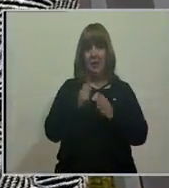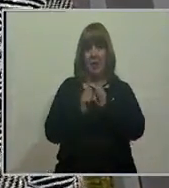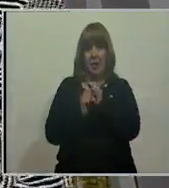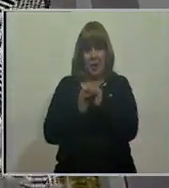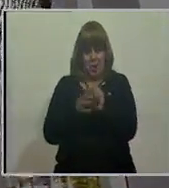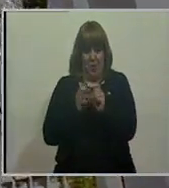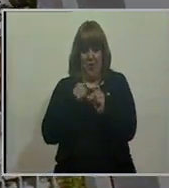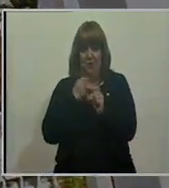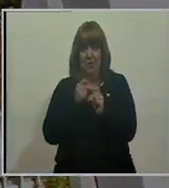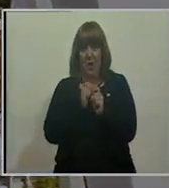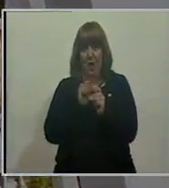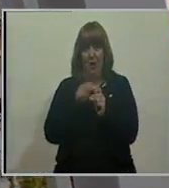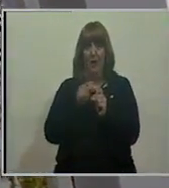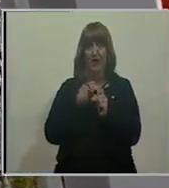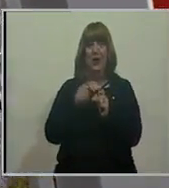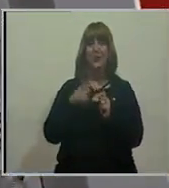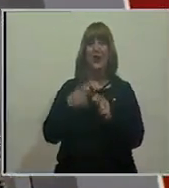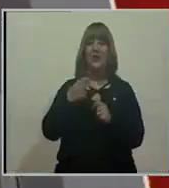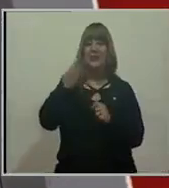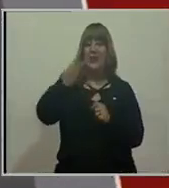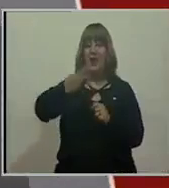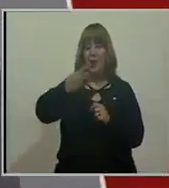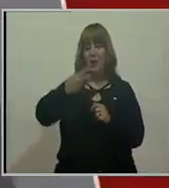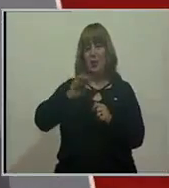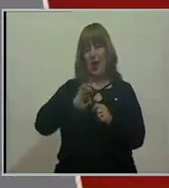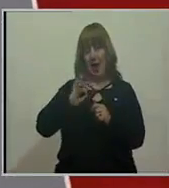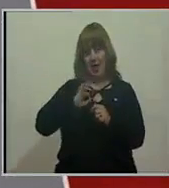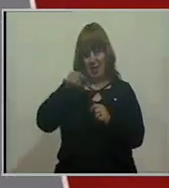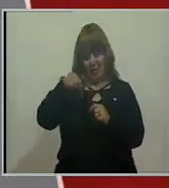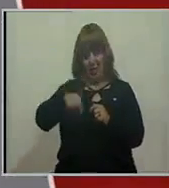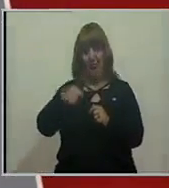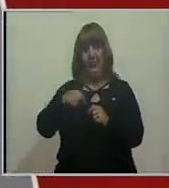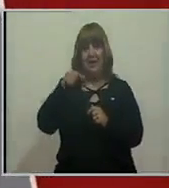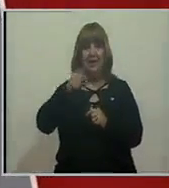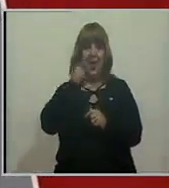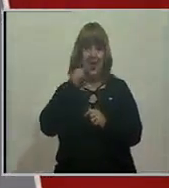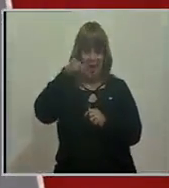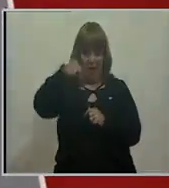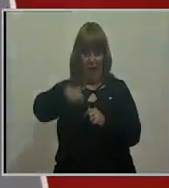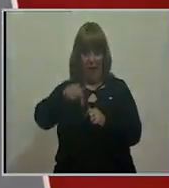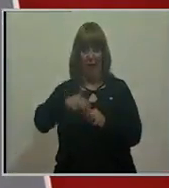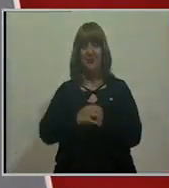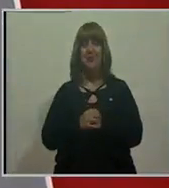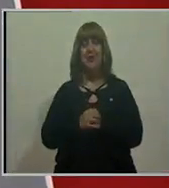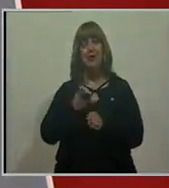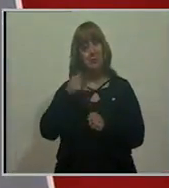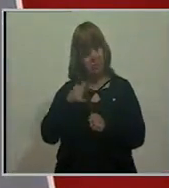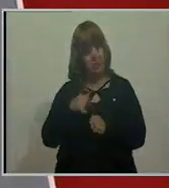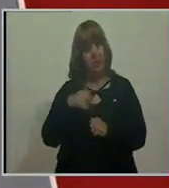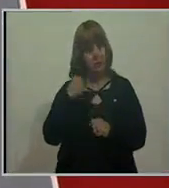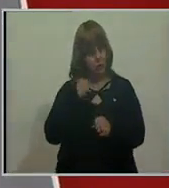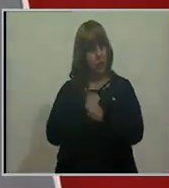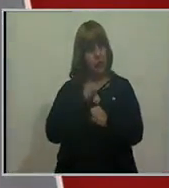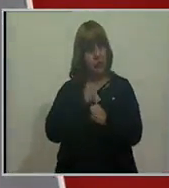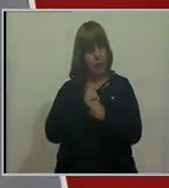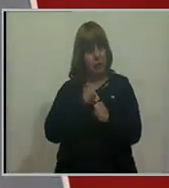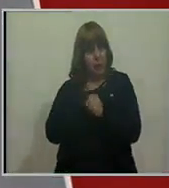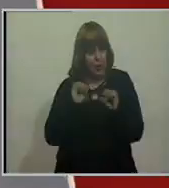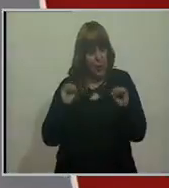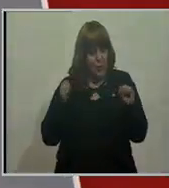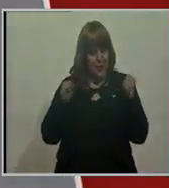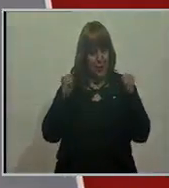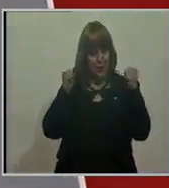plano. Dale. Siete Reinas, segunda edición en Mendoza, y llegó el día. Sí, la verdad que mucho trabajo, muchos nervios,